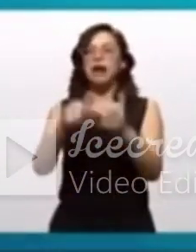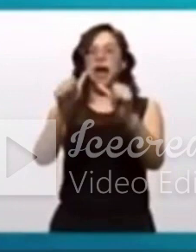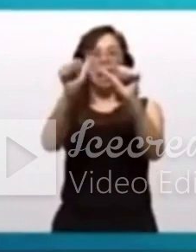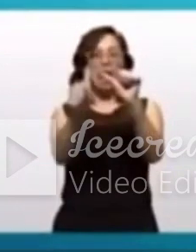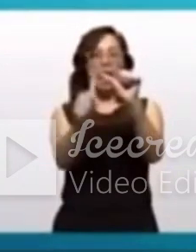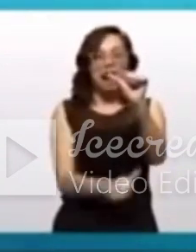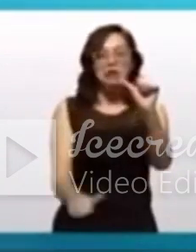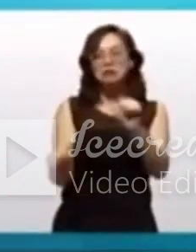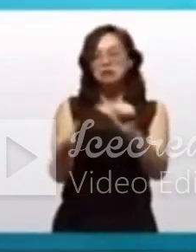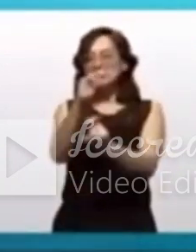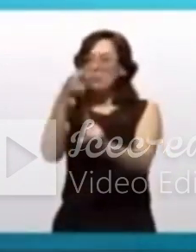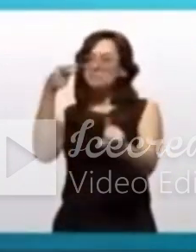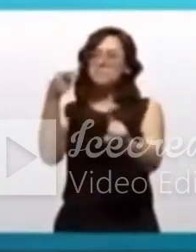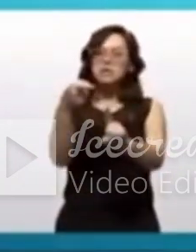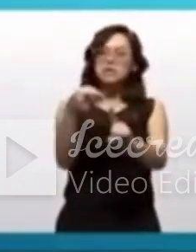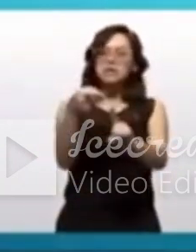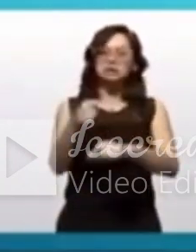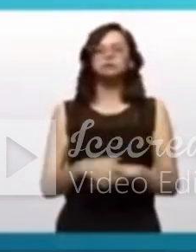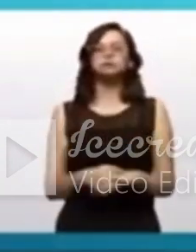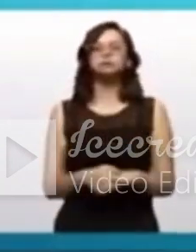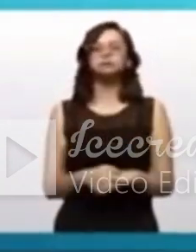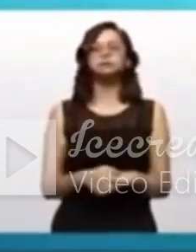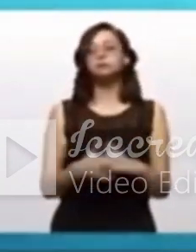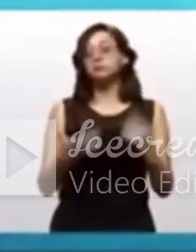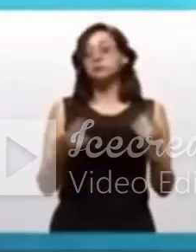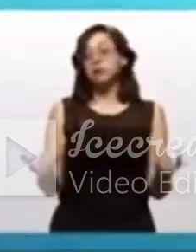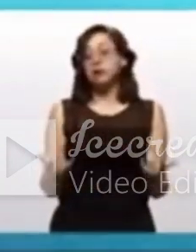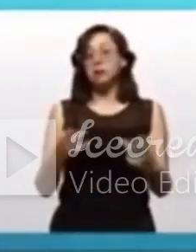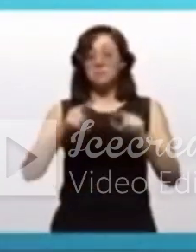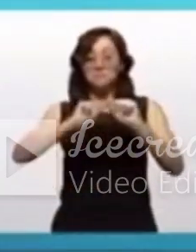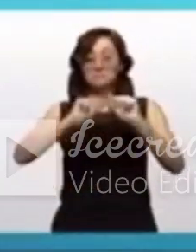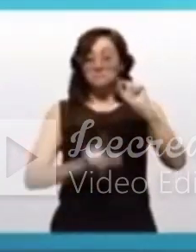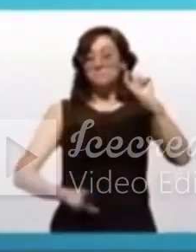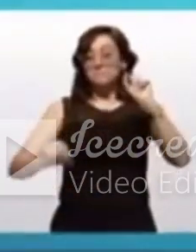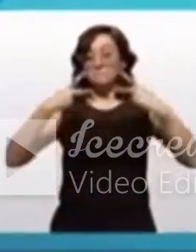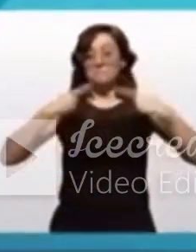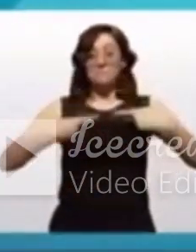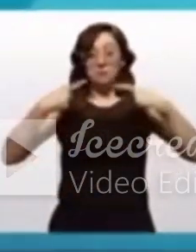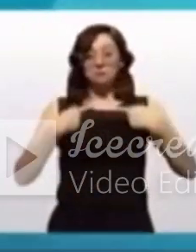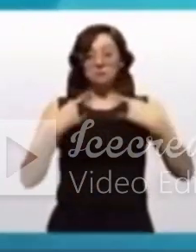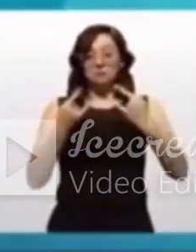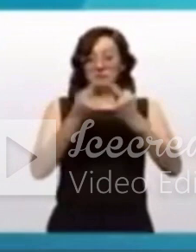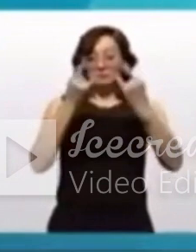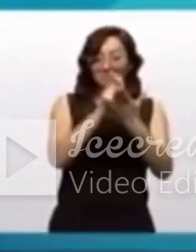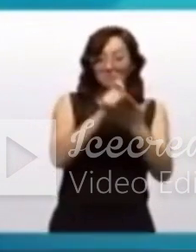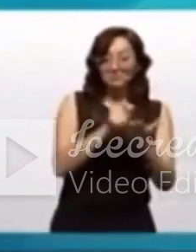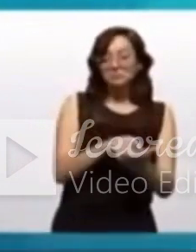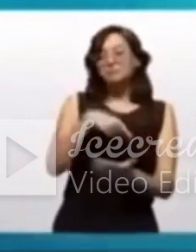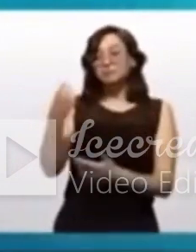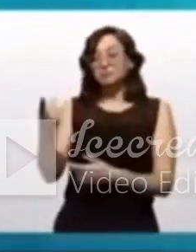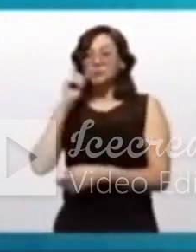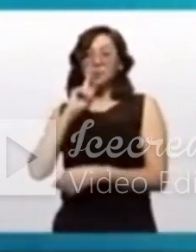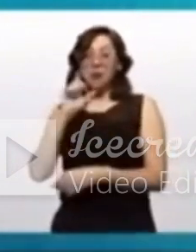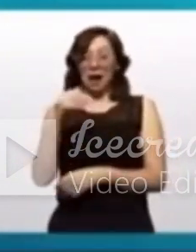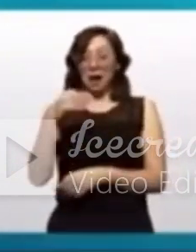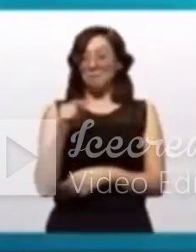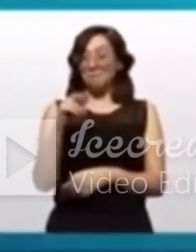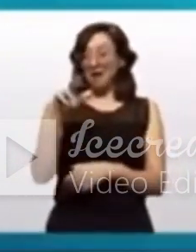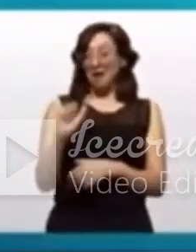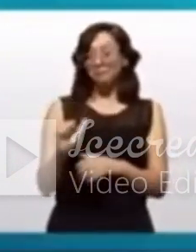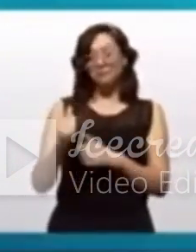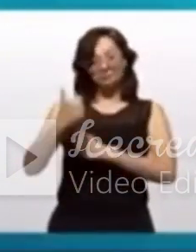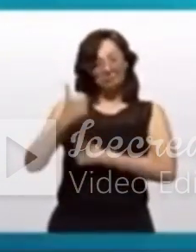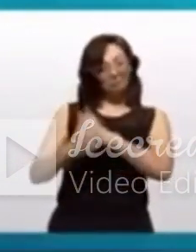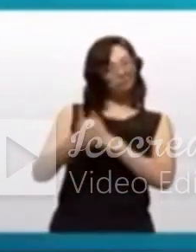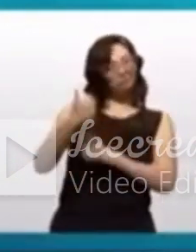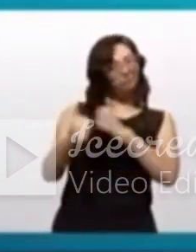de la concreción, para recordarnos que todo cuentista mexicano tiene una deuda con la obra de Amparo Dávila. Antes de escribir una